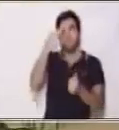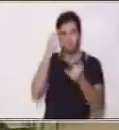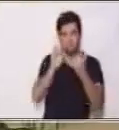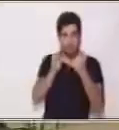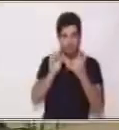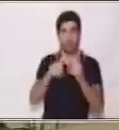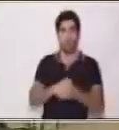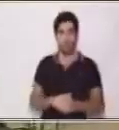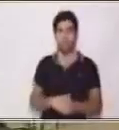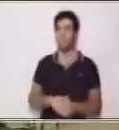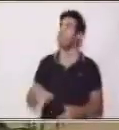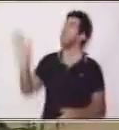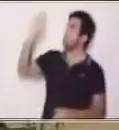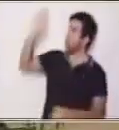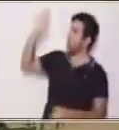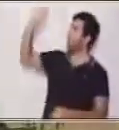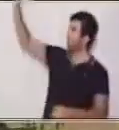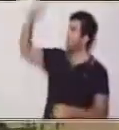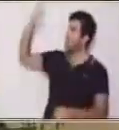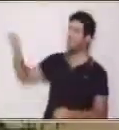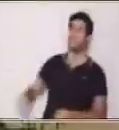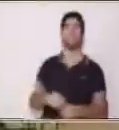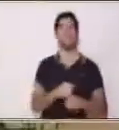señas Pablo. Mucho gusto.